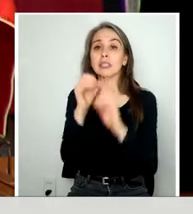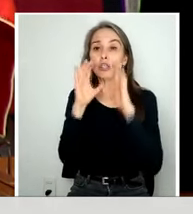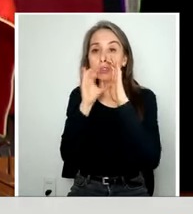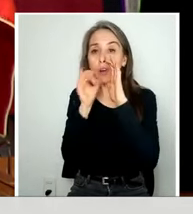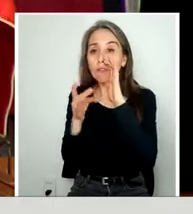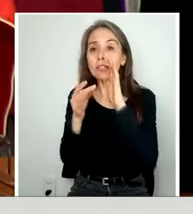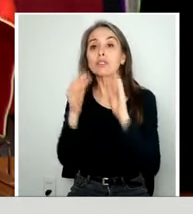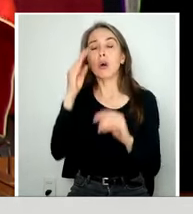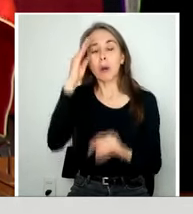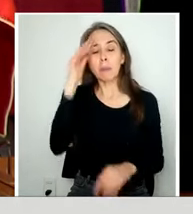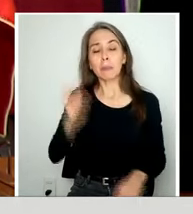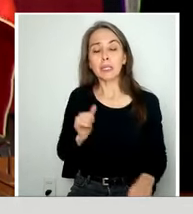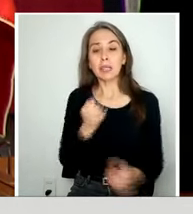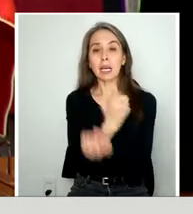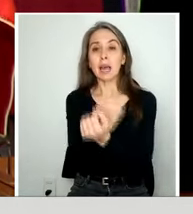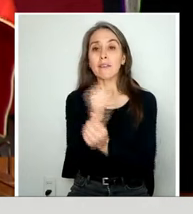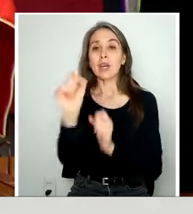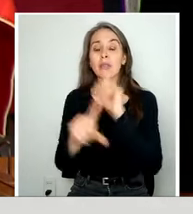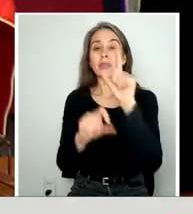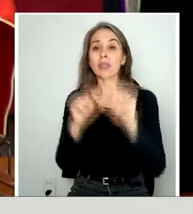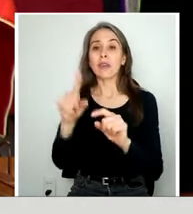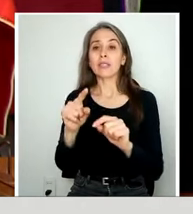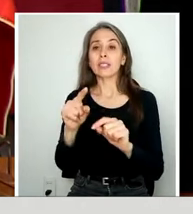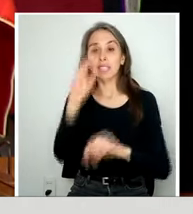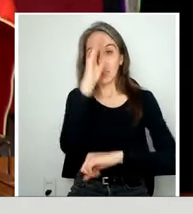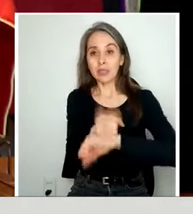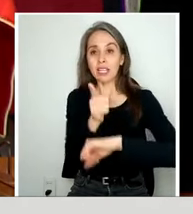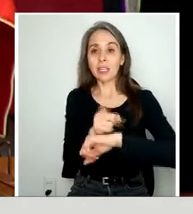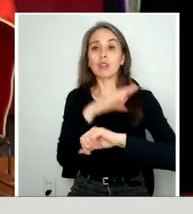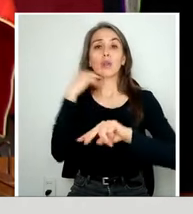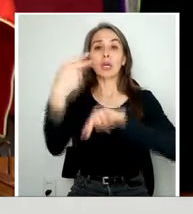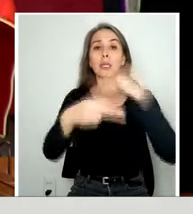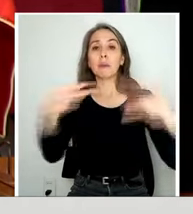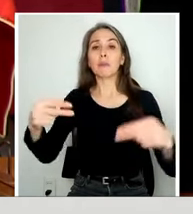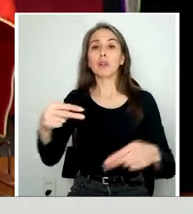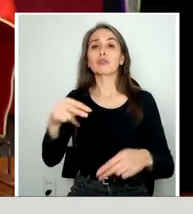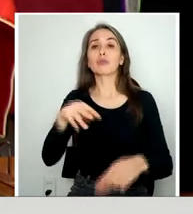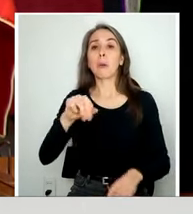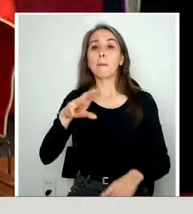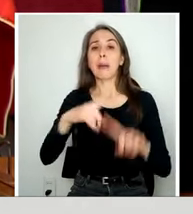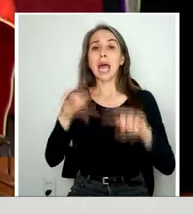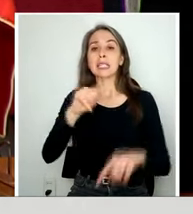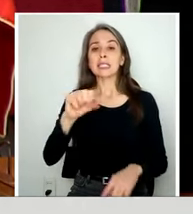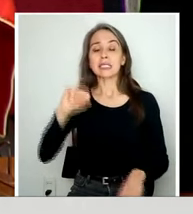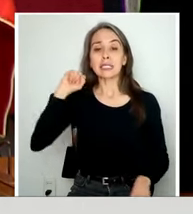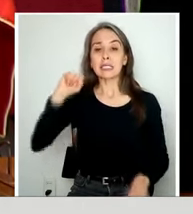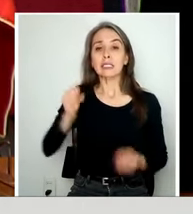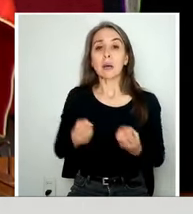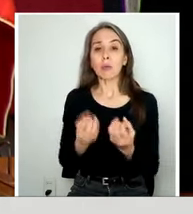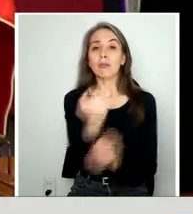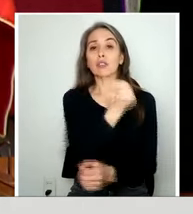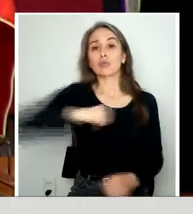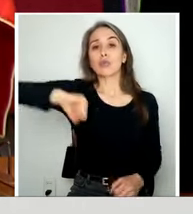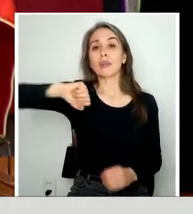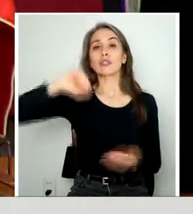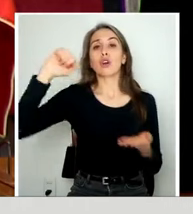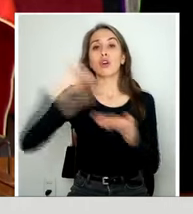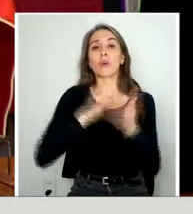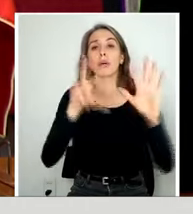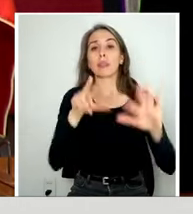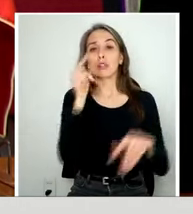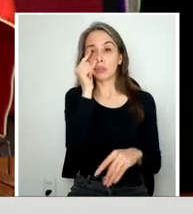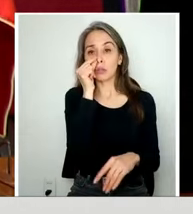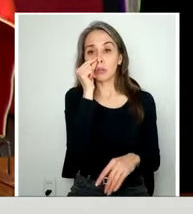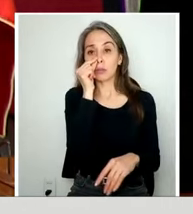carabineros defensor de dictaduras sanguinarias marxistas y promotor de la subversión golpista del 18 de octubre mientras